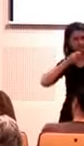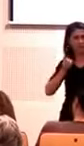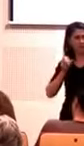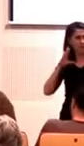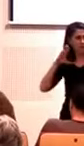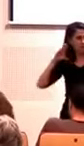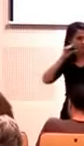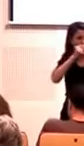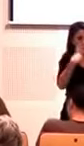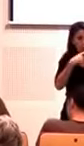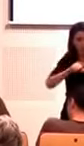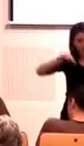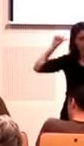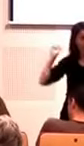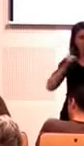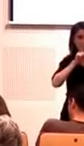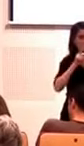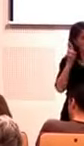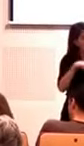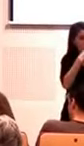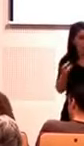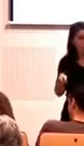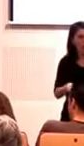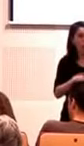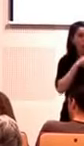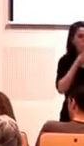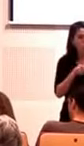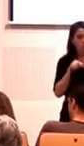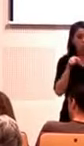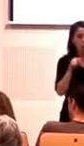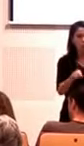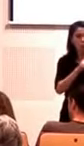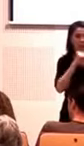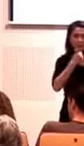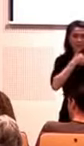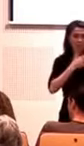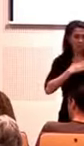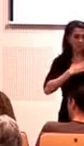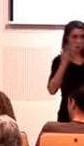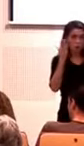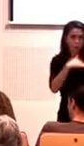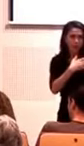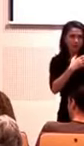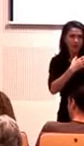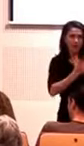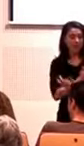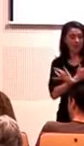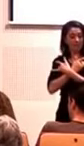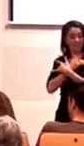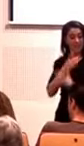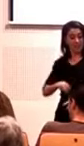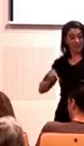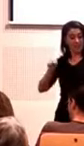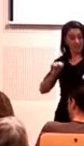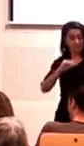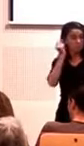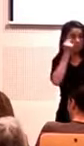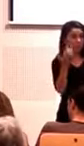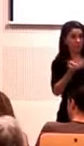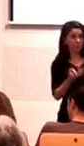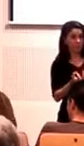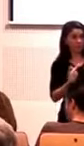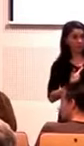nunca. Y todo porque tú no tienes ni la intimidad para poder dejar de ser virgen sin que nadie lo descubra. Mi